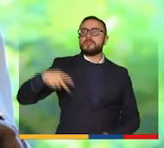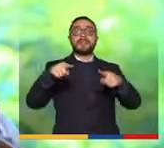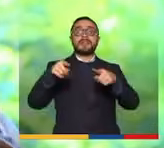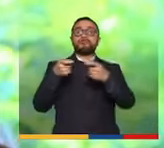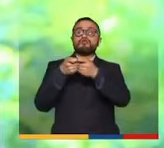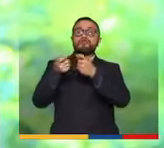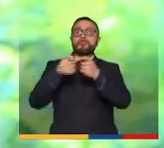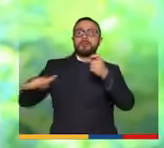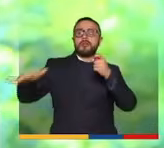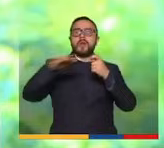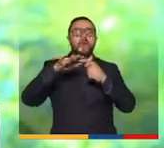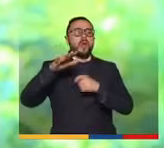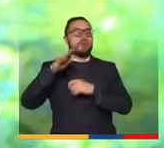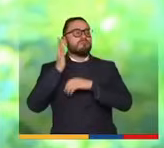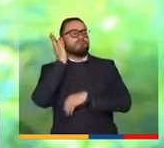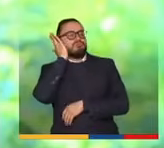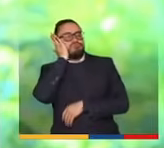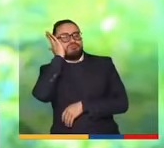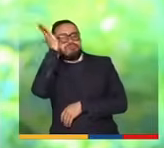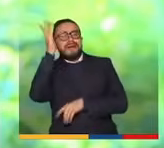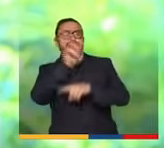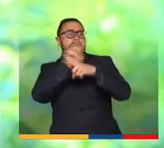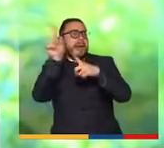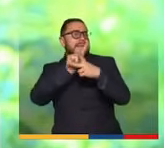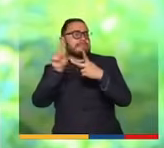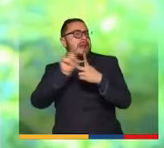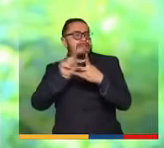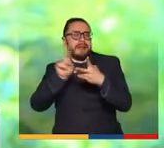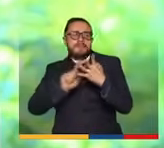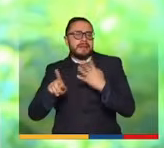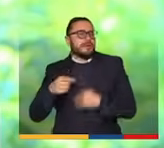gloria semanas enteras.